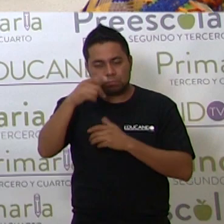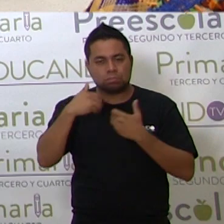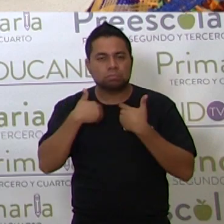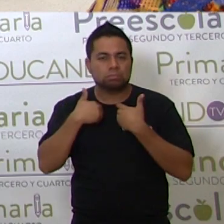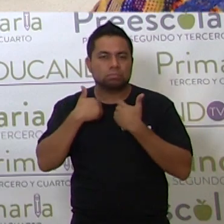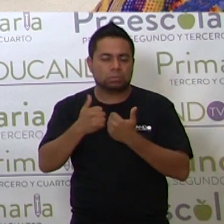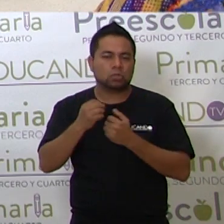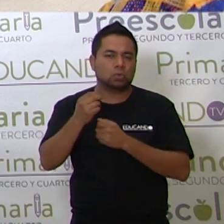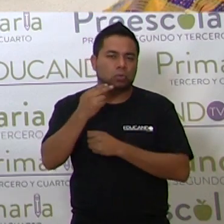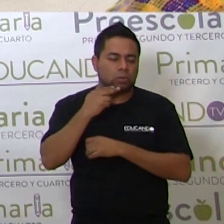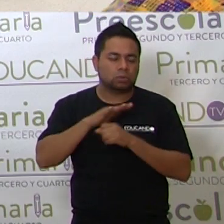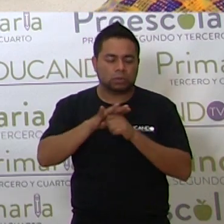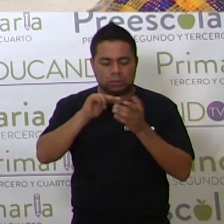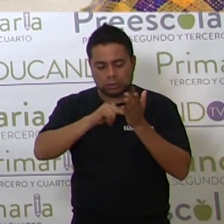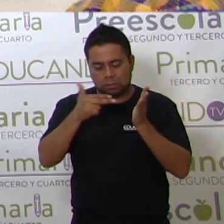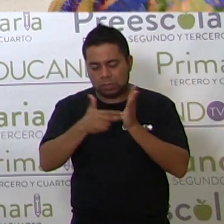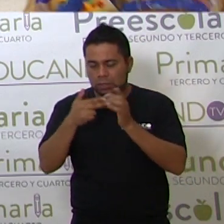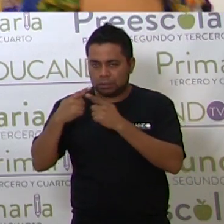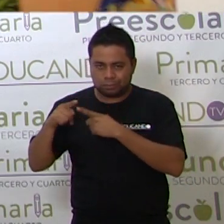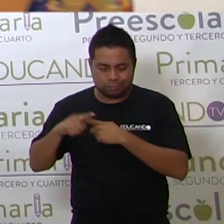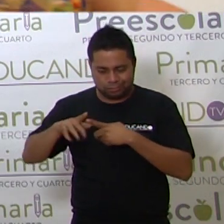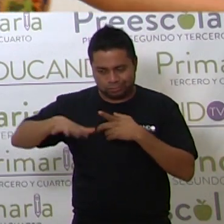estas herramientas